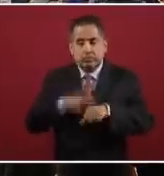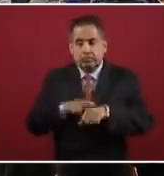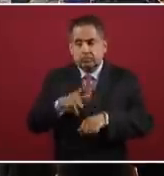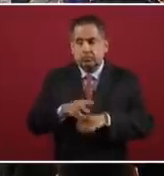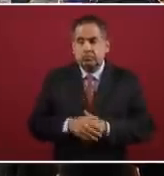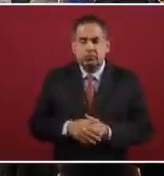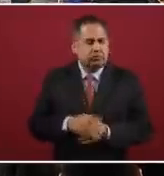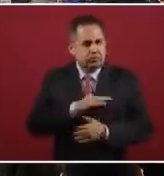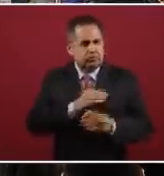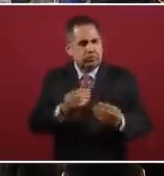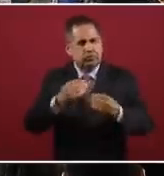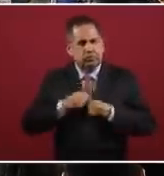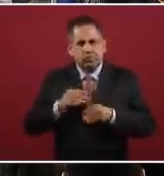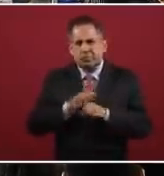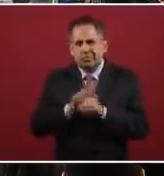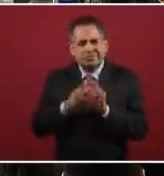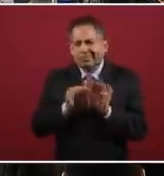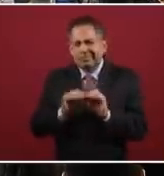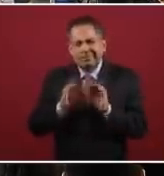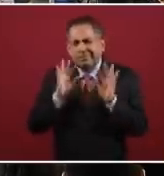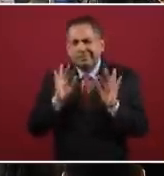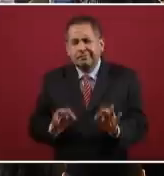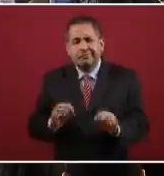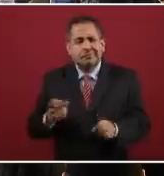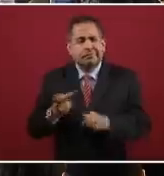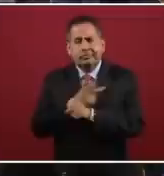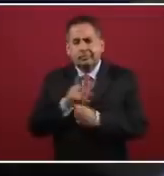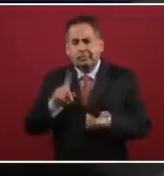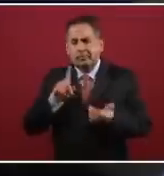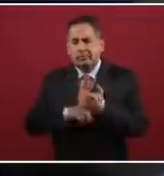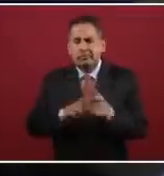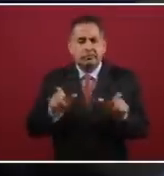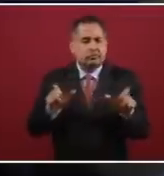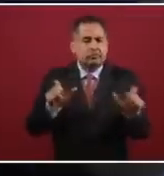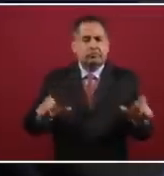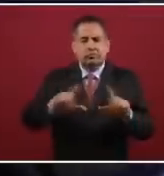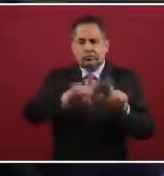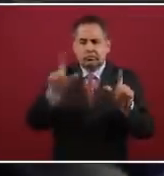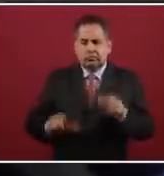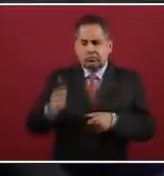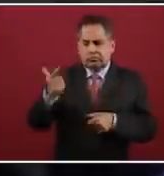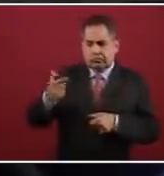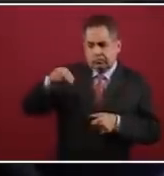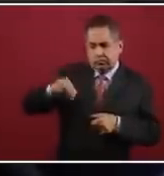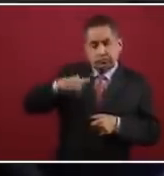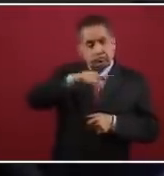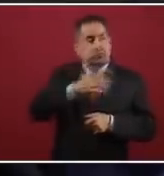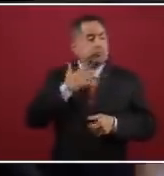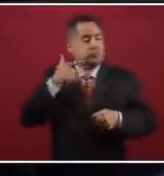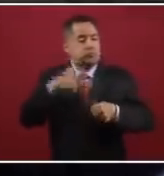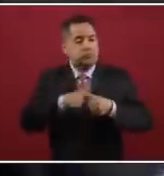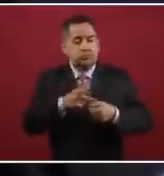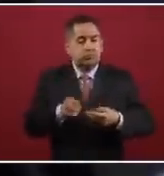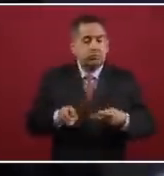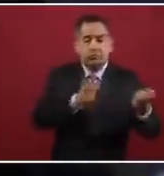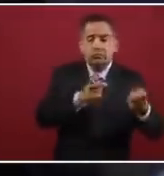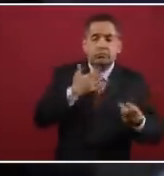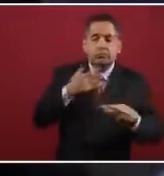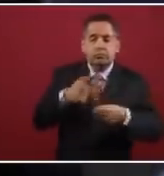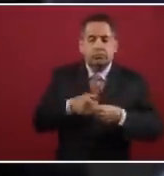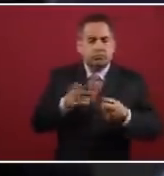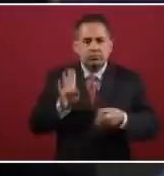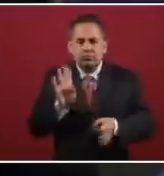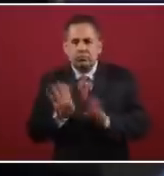Si nos puede proporcionar los detalles sobre el operativo que realizaron con Guardia Nacional en las gasolineras que venden huachicol. ¿Cómo